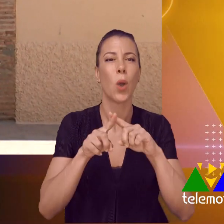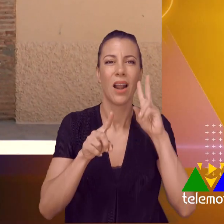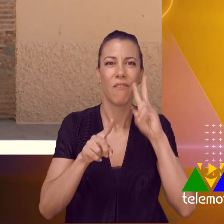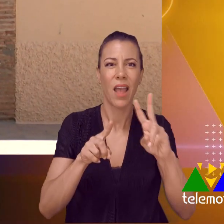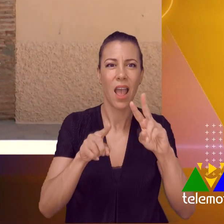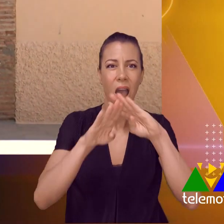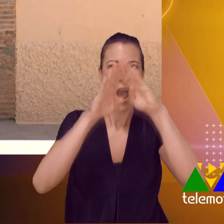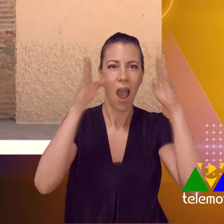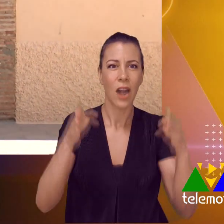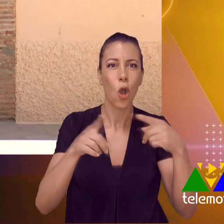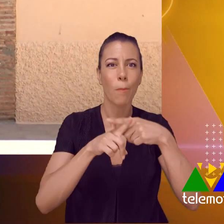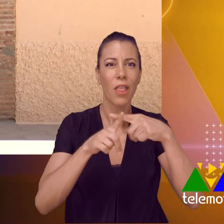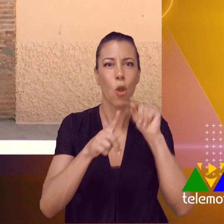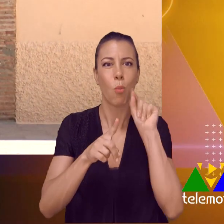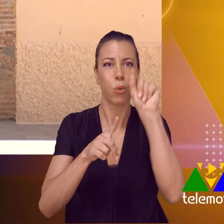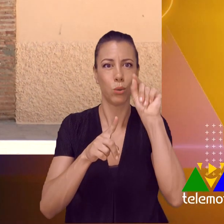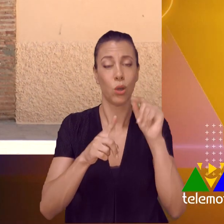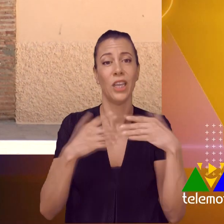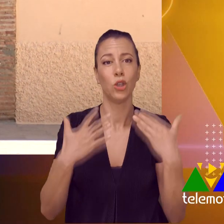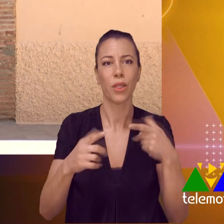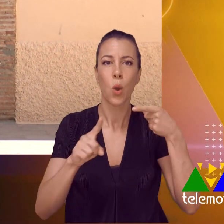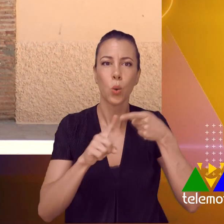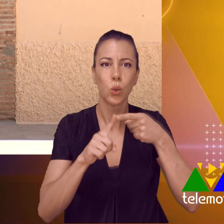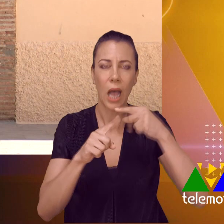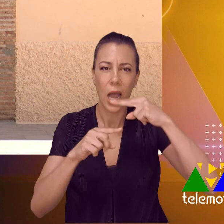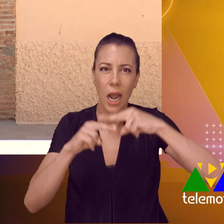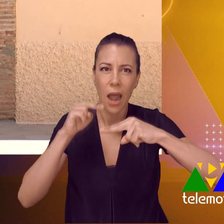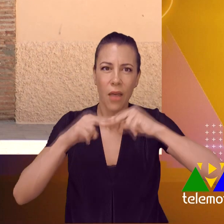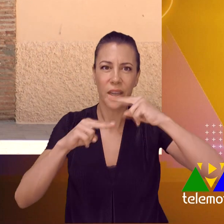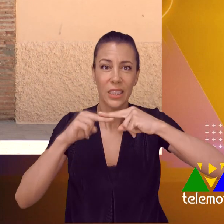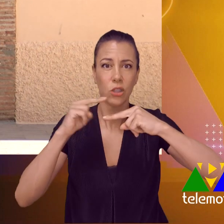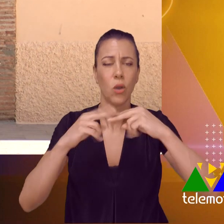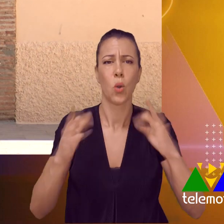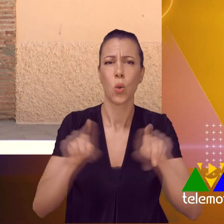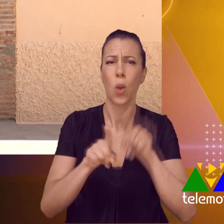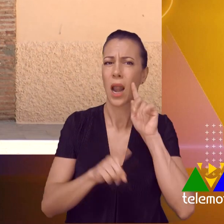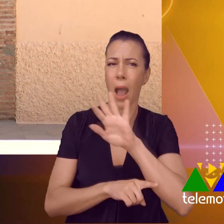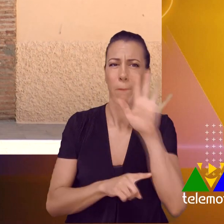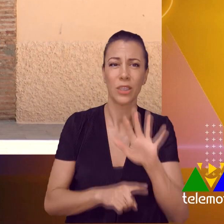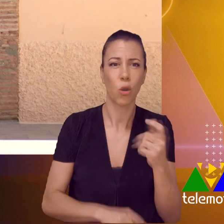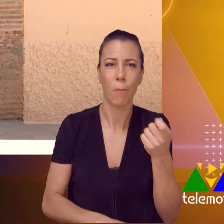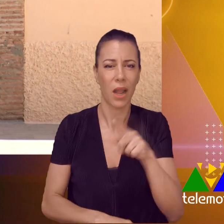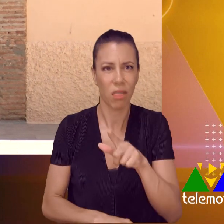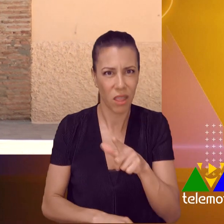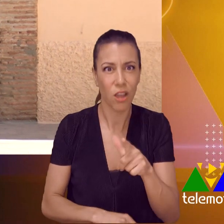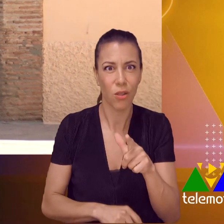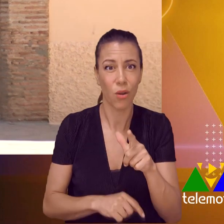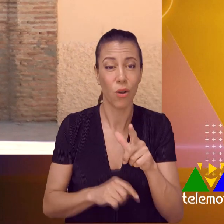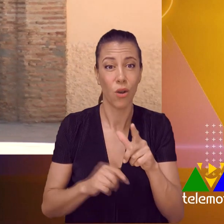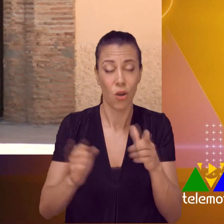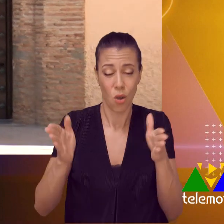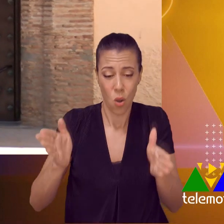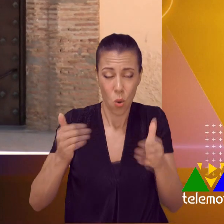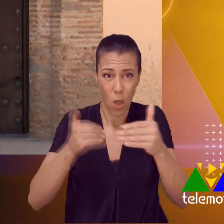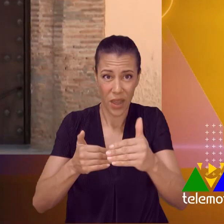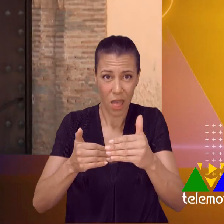que usando ladrillería, es decir, teniendo un poco el aspecto, cierta similitud, incluso en la parte del cuadrado de la